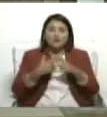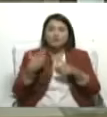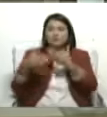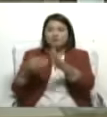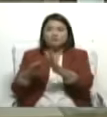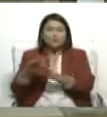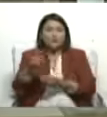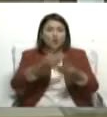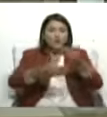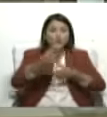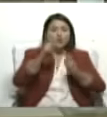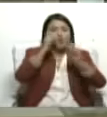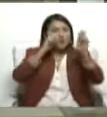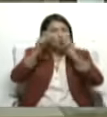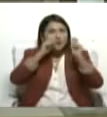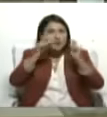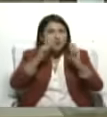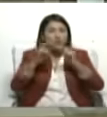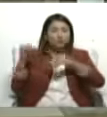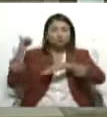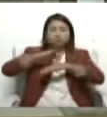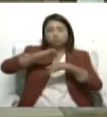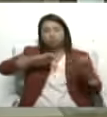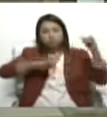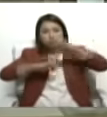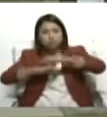el comercio, el turismo, la conectividad aérea y el